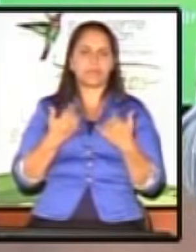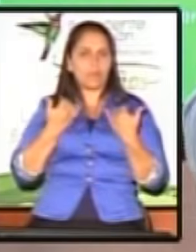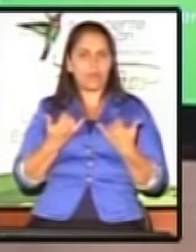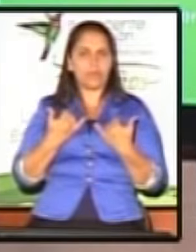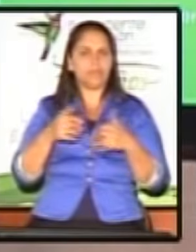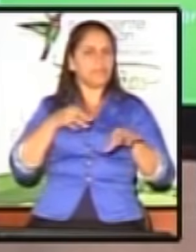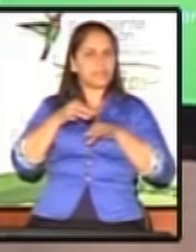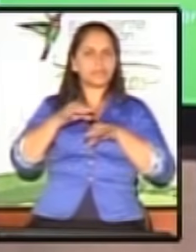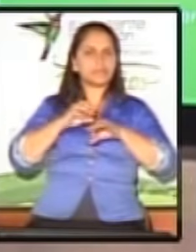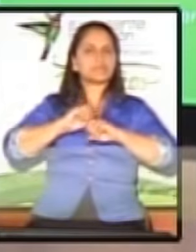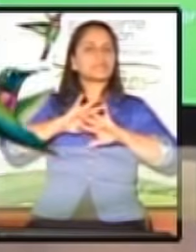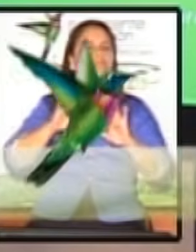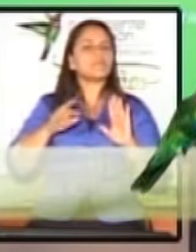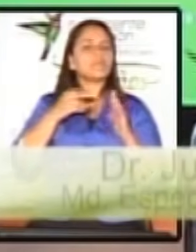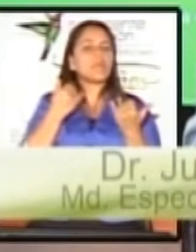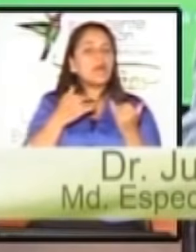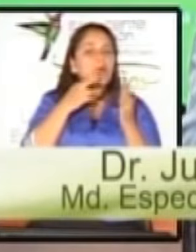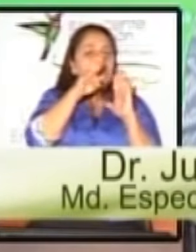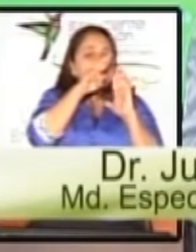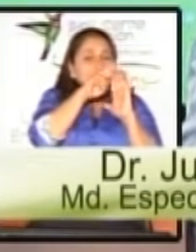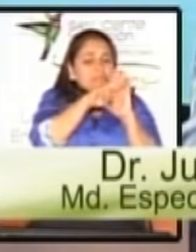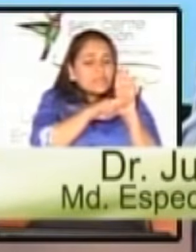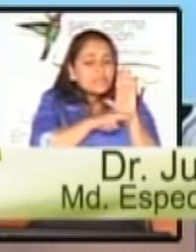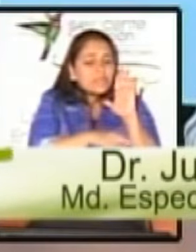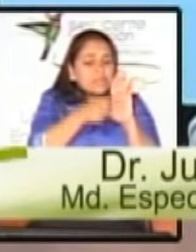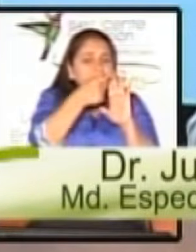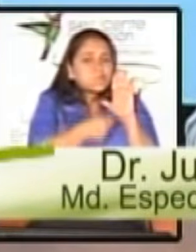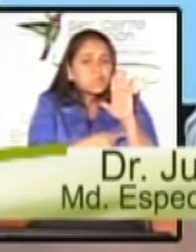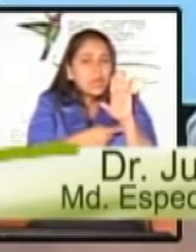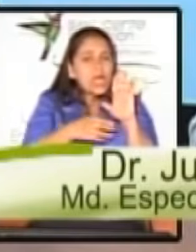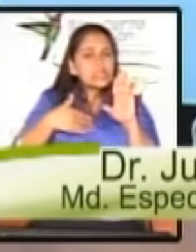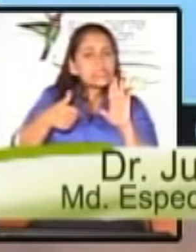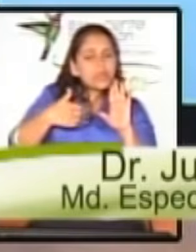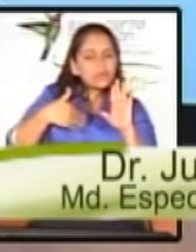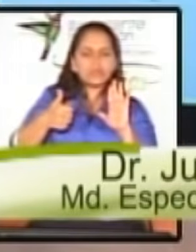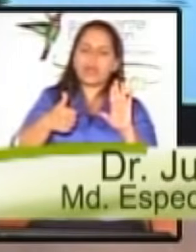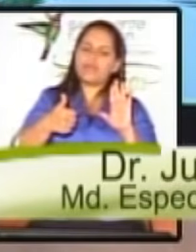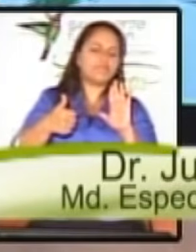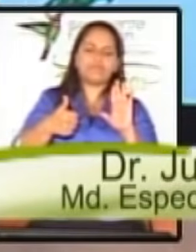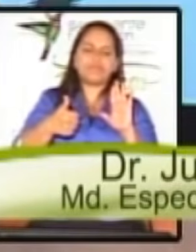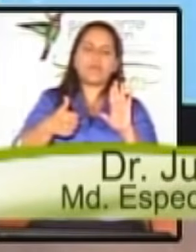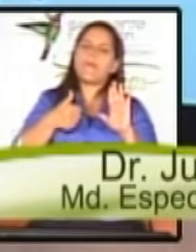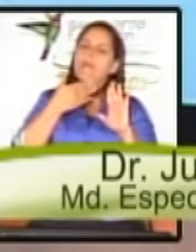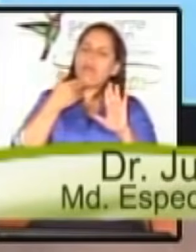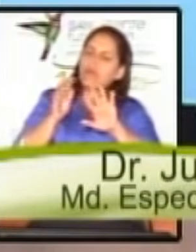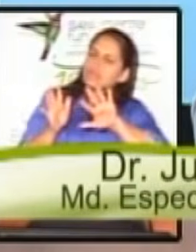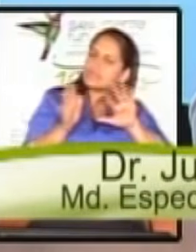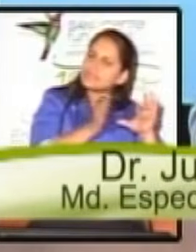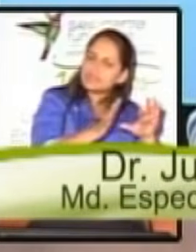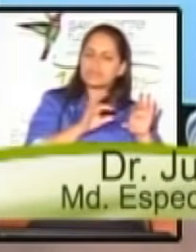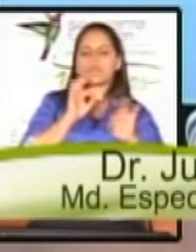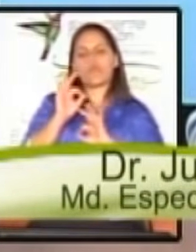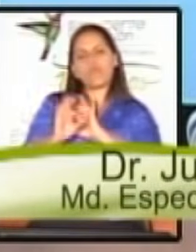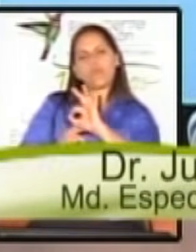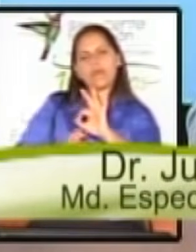se rompen todas las reglas hipocráticas del curar y se abren las reglas del cuidar. En